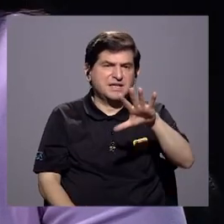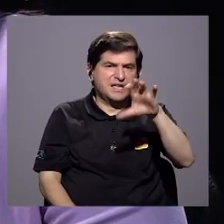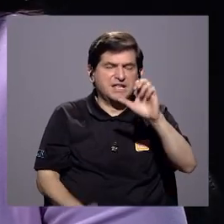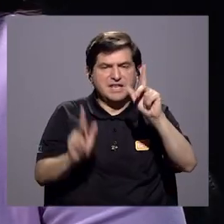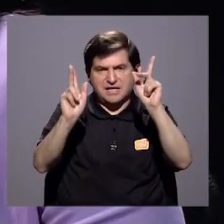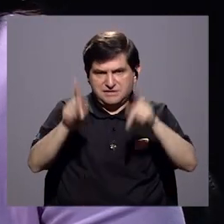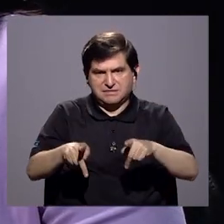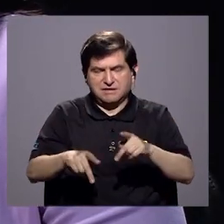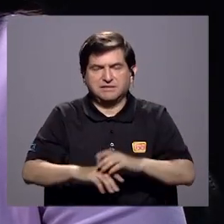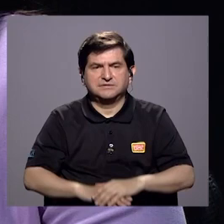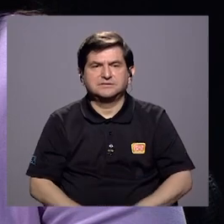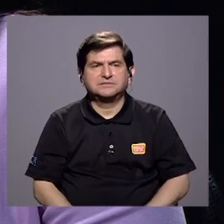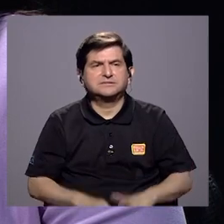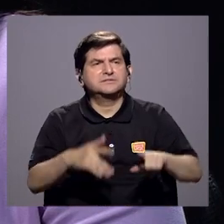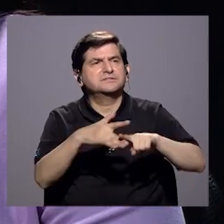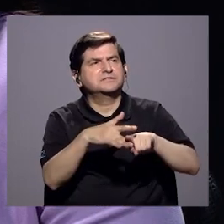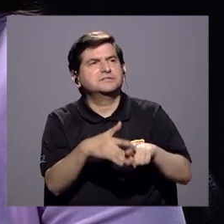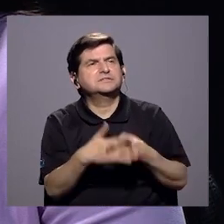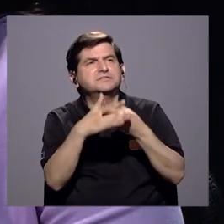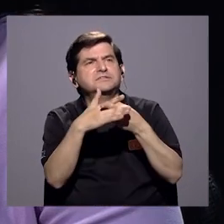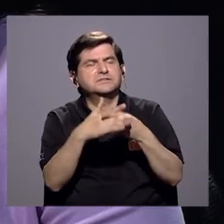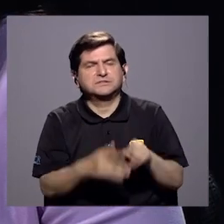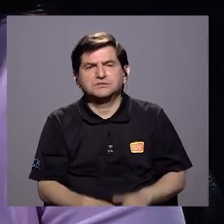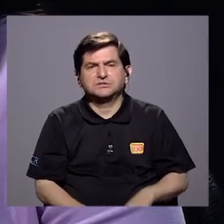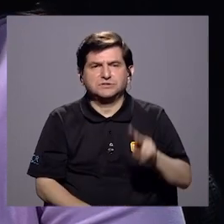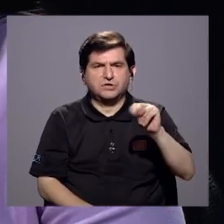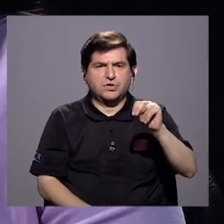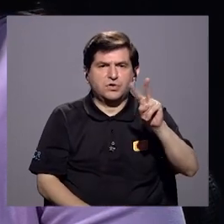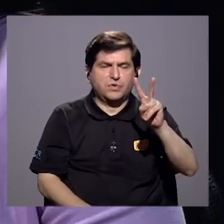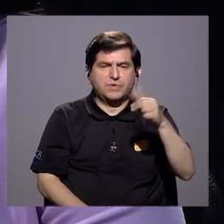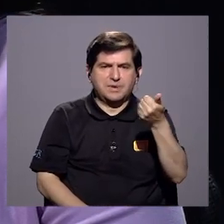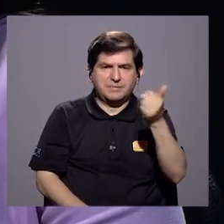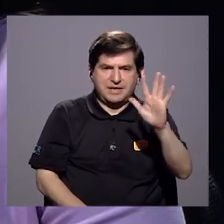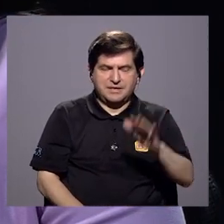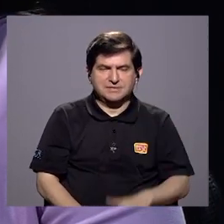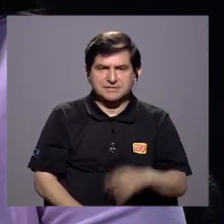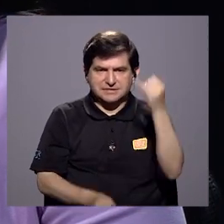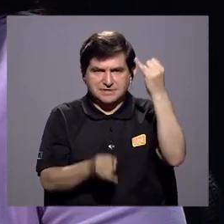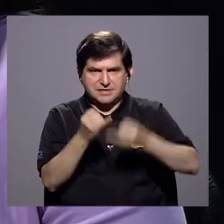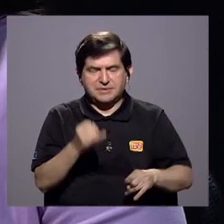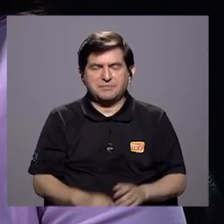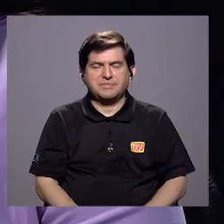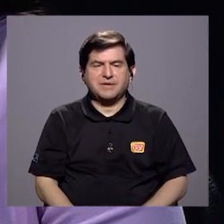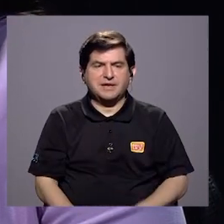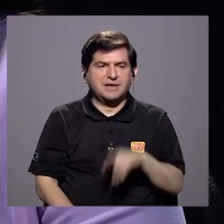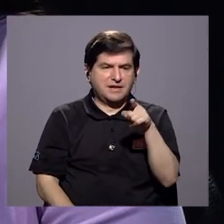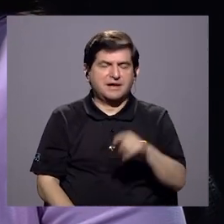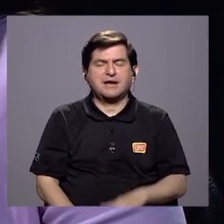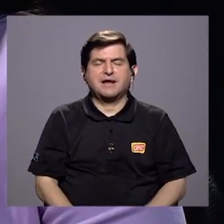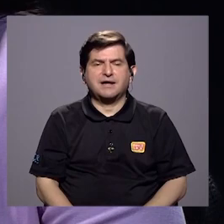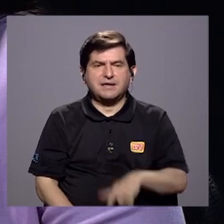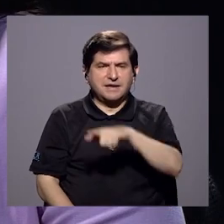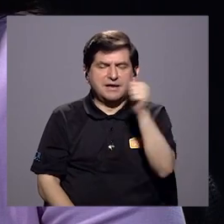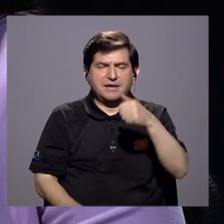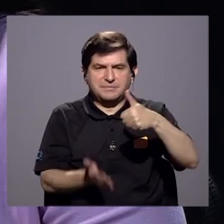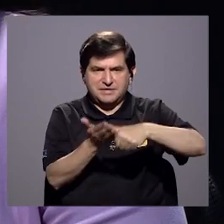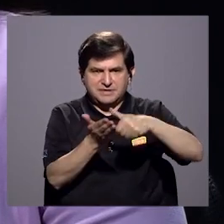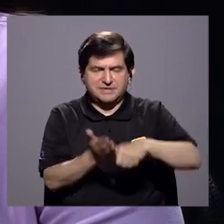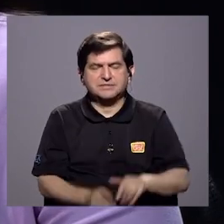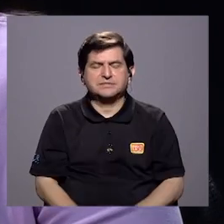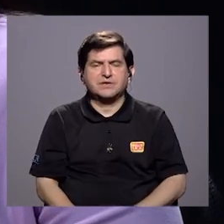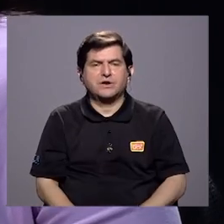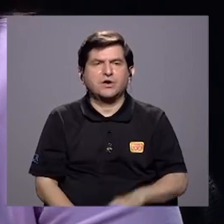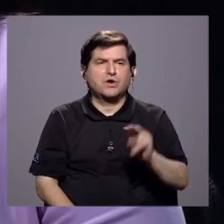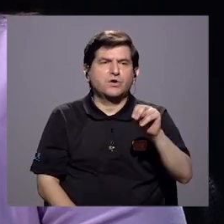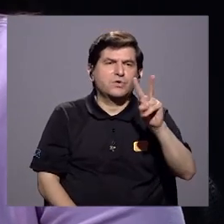personas, inició en el noviembre 15, que fue donde culmina el mes de elección que tenían los trabajadores. Uh-huh. Tenemos noviembre,